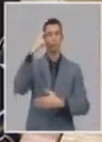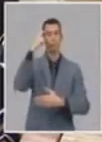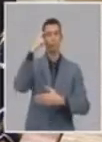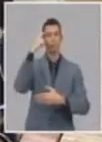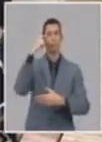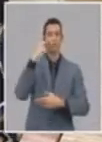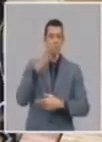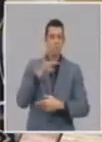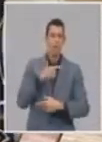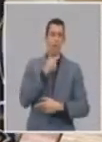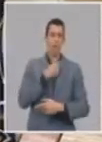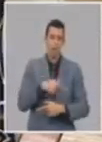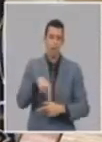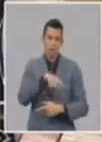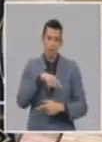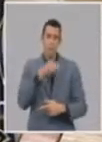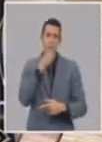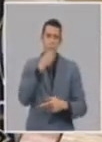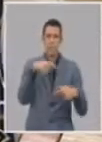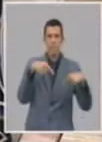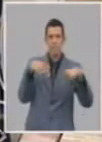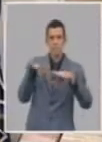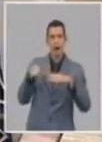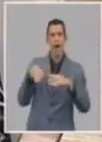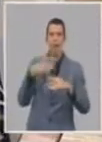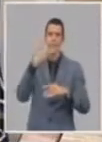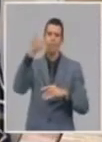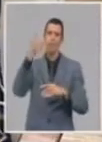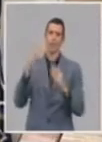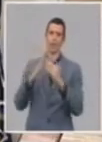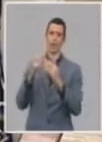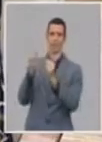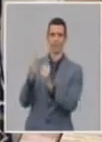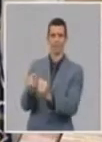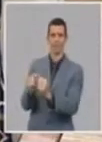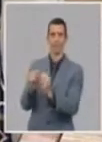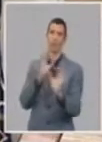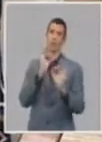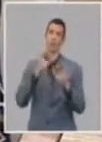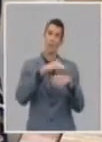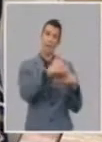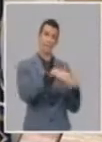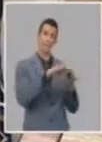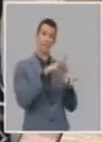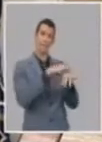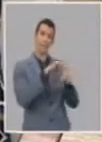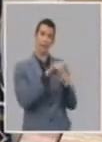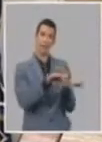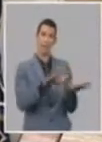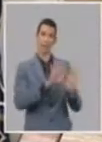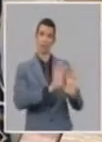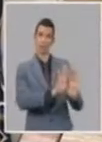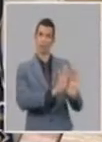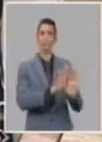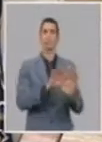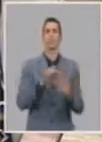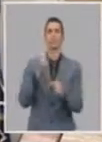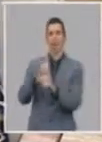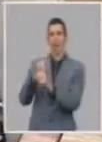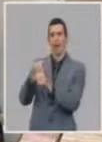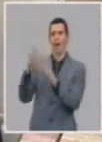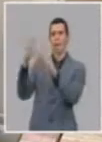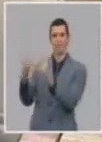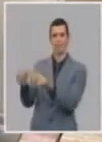el teletrabajo es la más idónea, la más ideal, porque a partir del nivel de conectividad que puedan tener los trabajadores en su